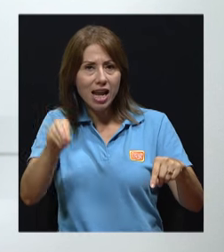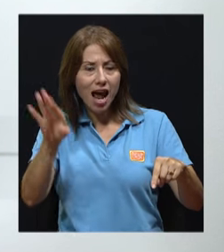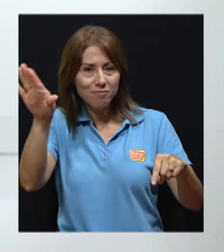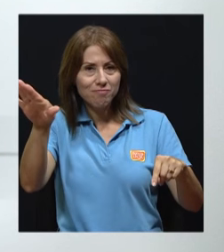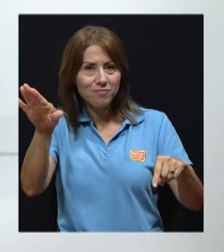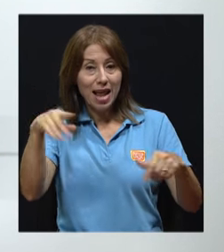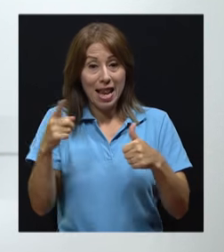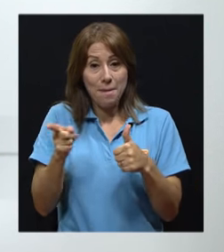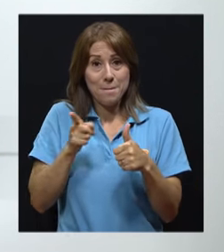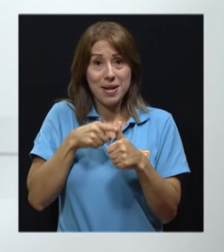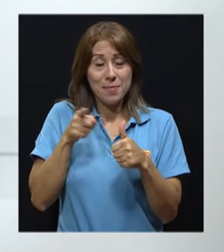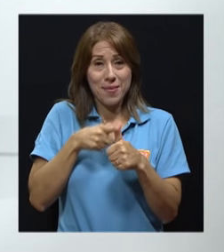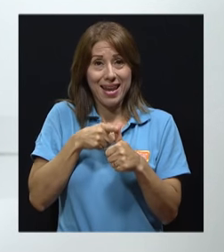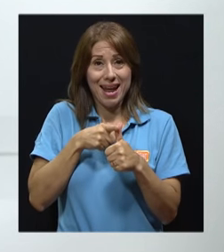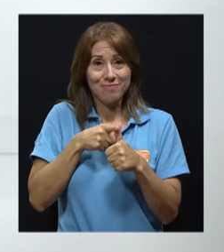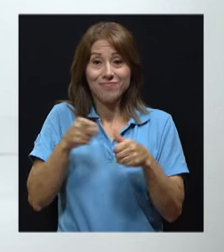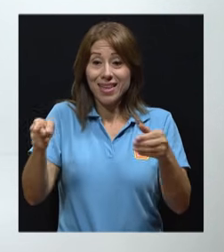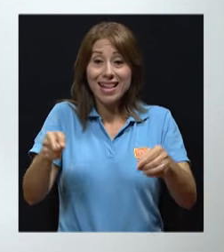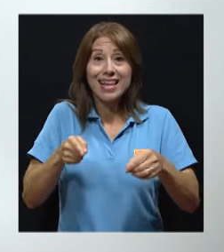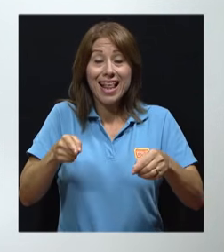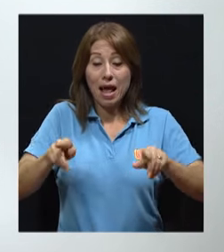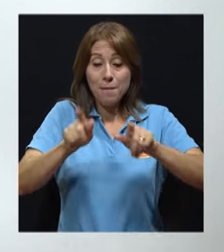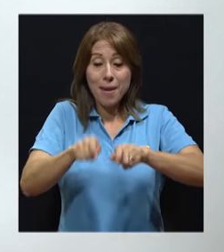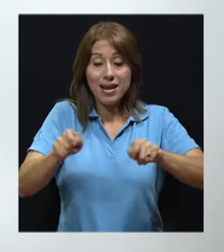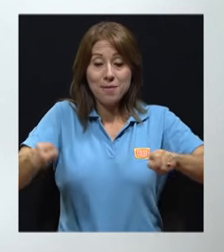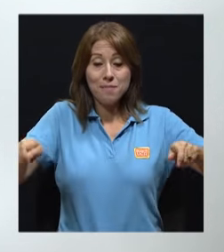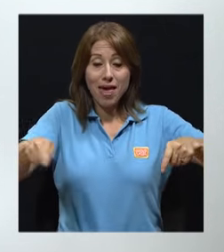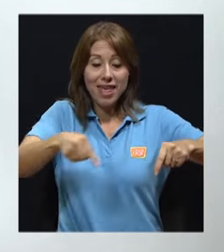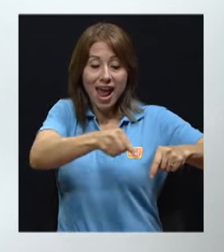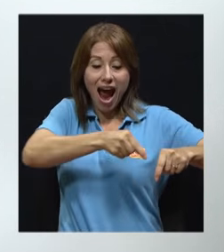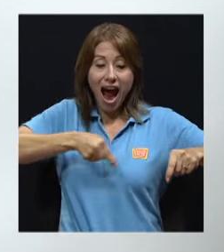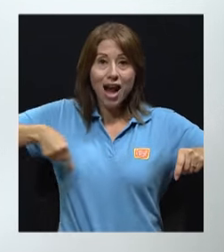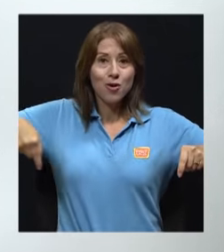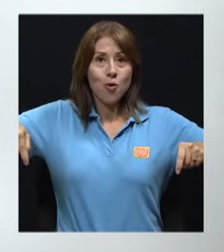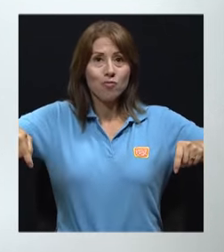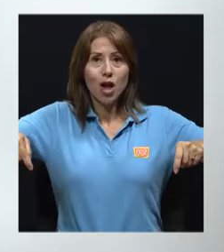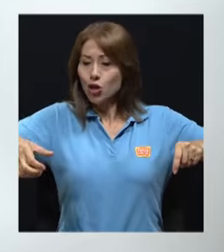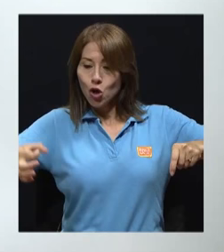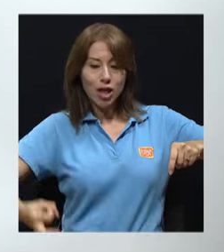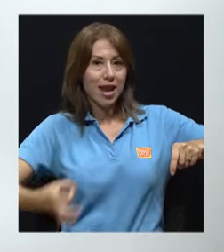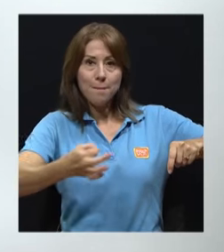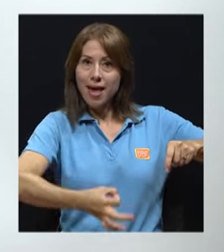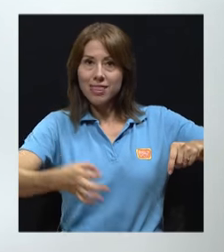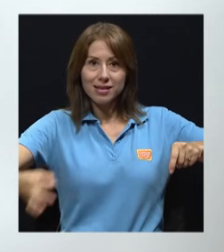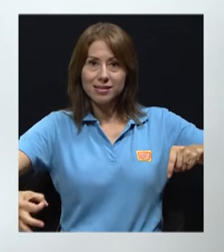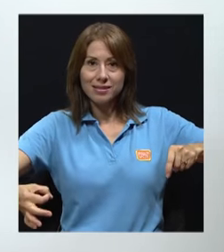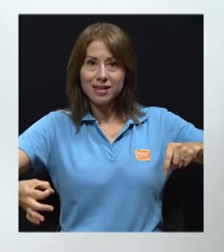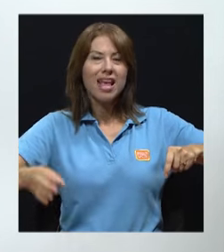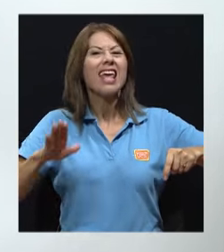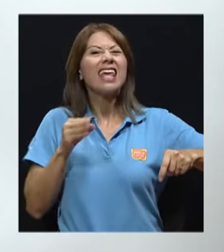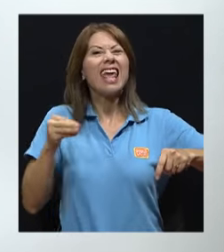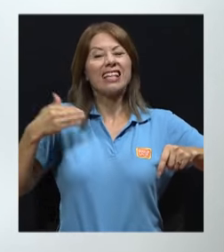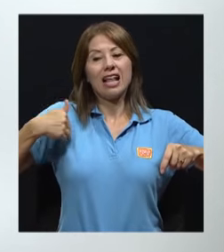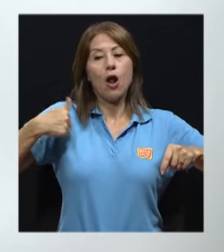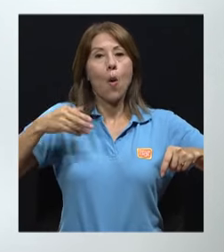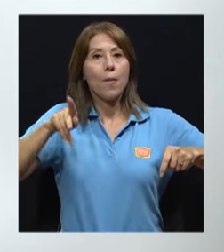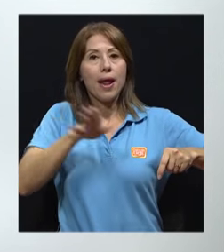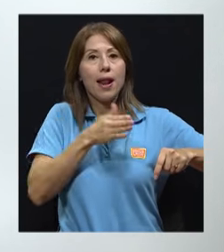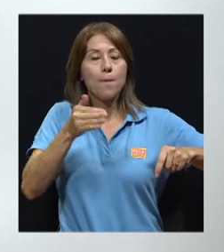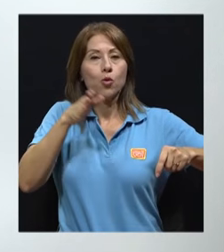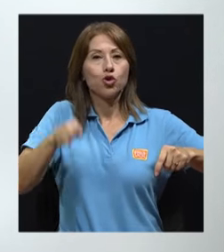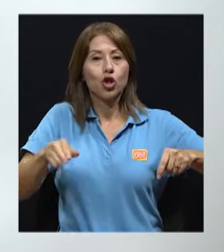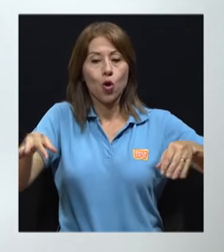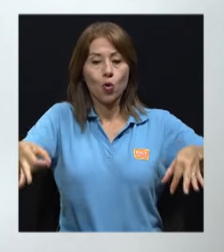similar a la Marimba africana la primera que nos llegó la Marimba de arco que no tenía pata sino